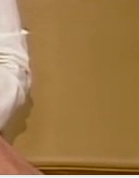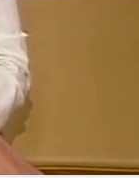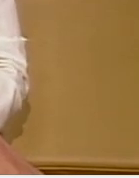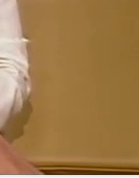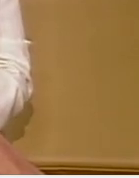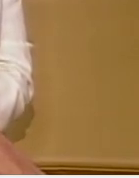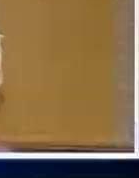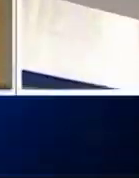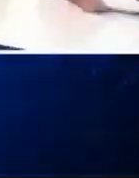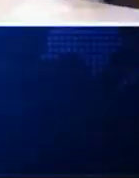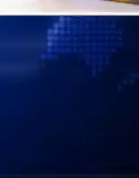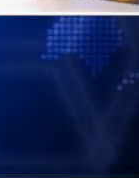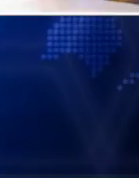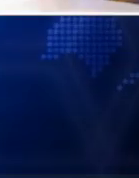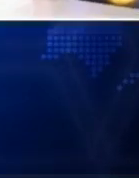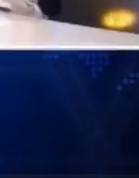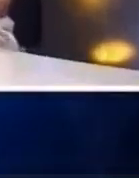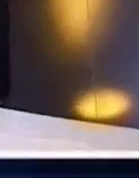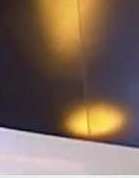tarde.